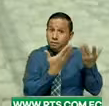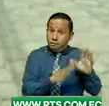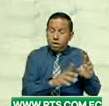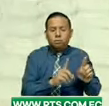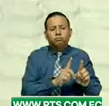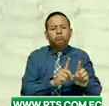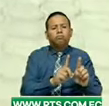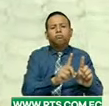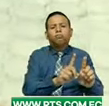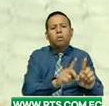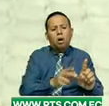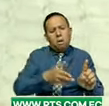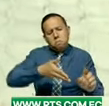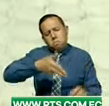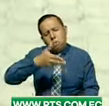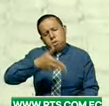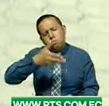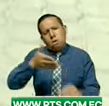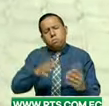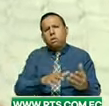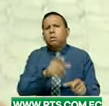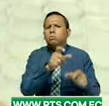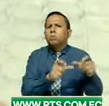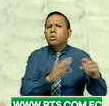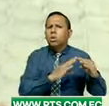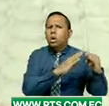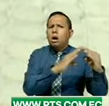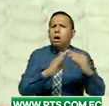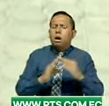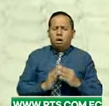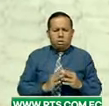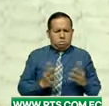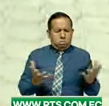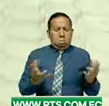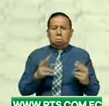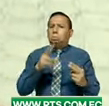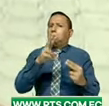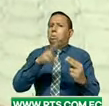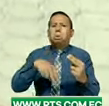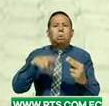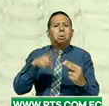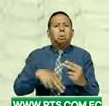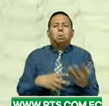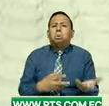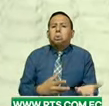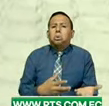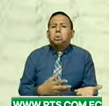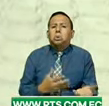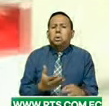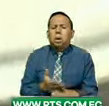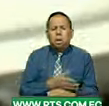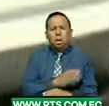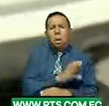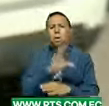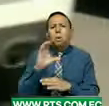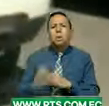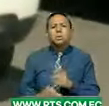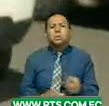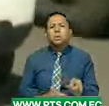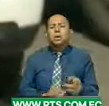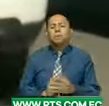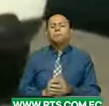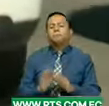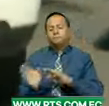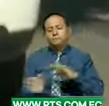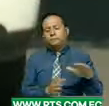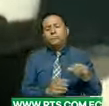calle. Los vecinos igual se preguntaban, que no sabían de dónde eran las personas porque eran tipos costeños. Mientras en el sur de